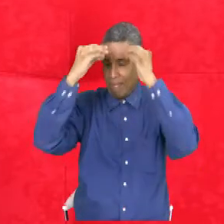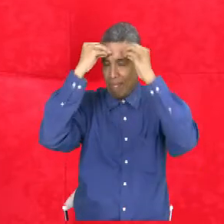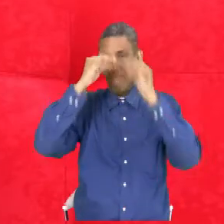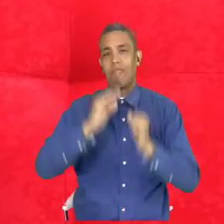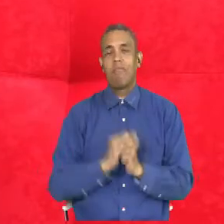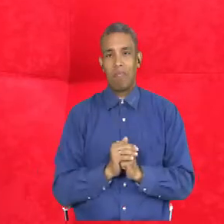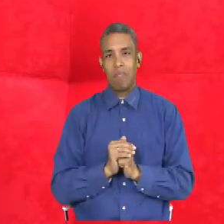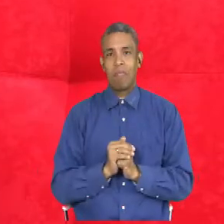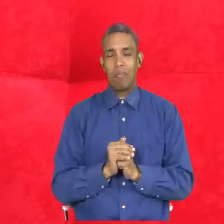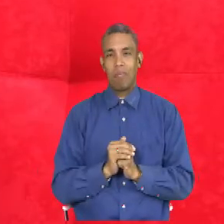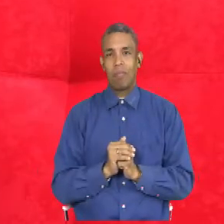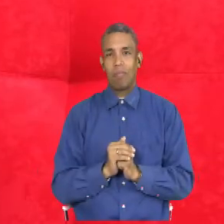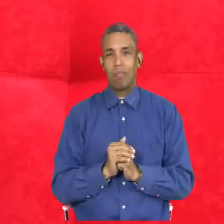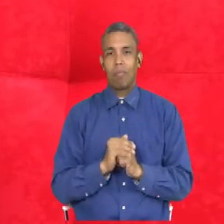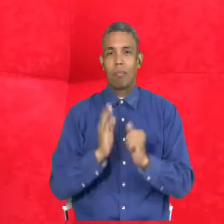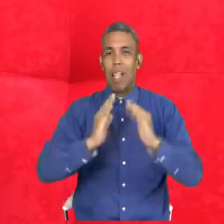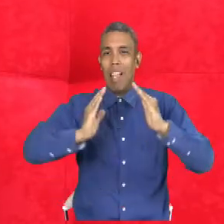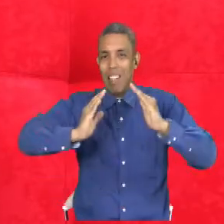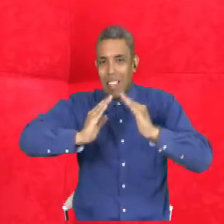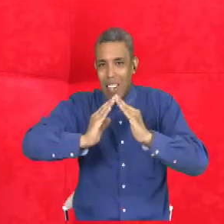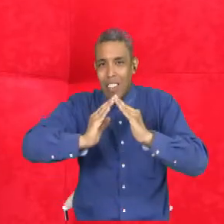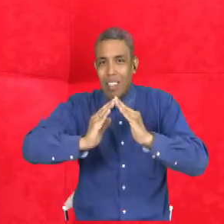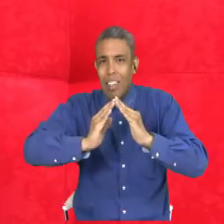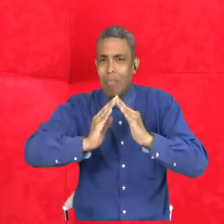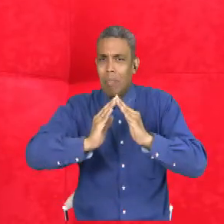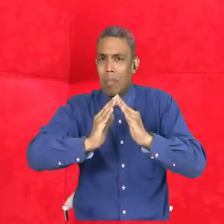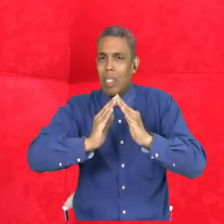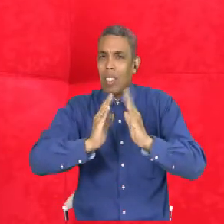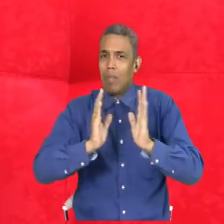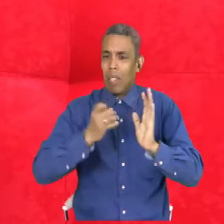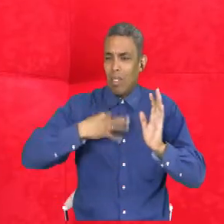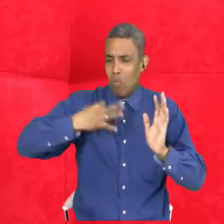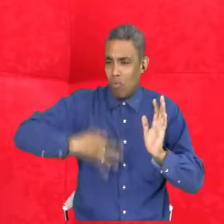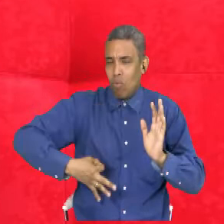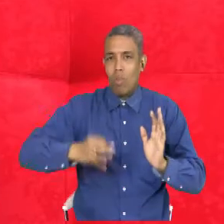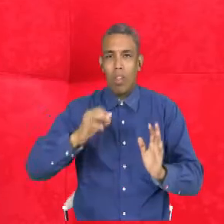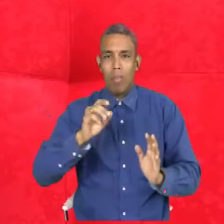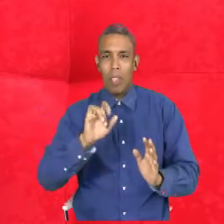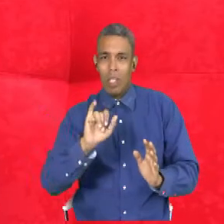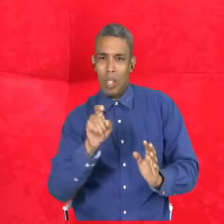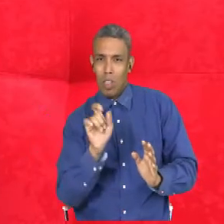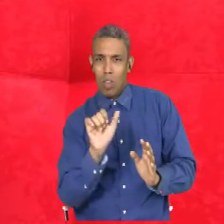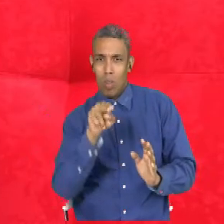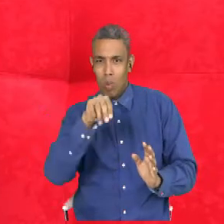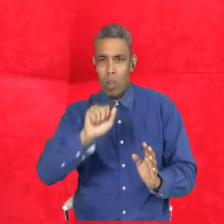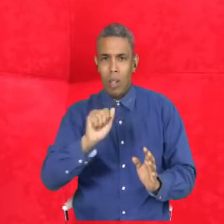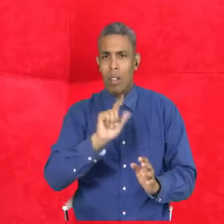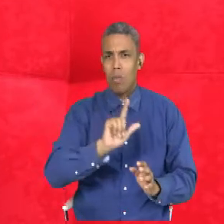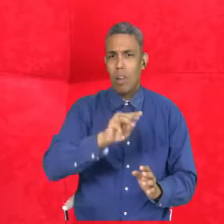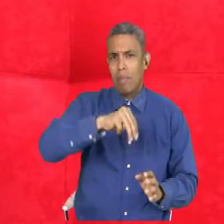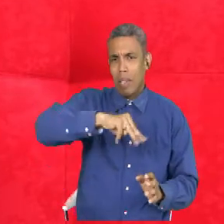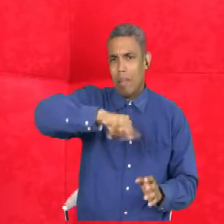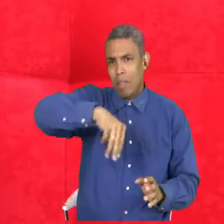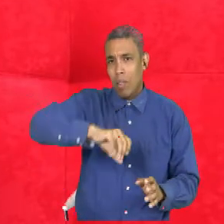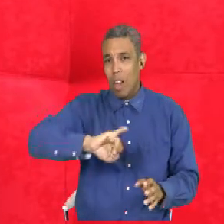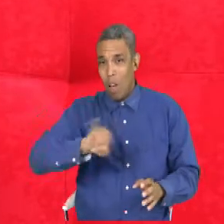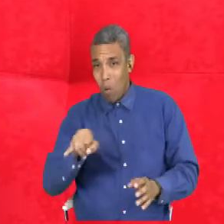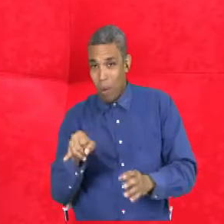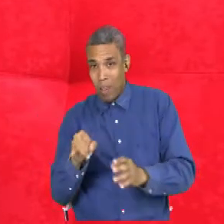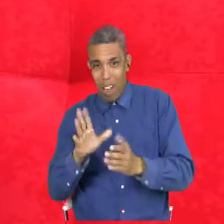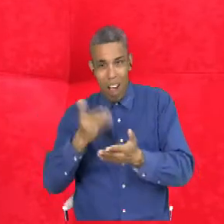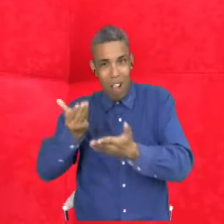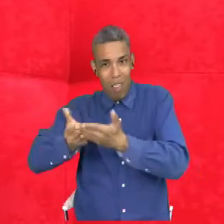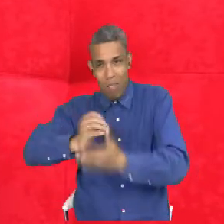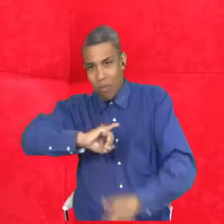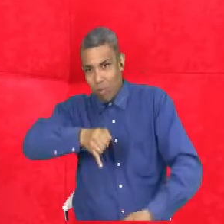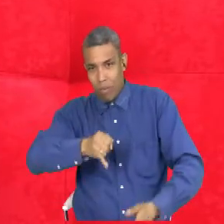a nivel Casa Cultural. Todos los días, de martes a jueves, vamos a tener una actividad diferente programada para los jóvenes.